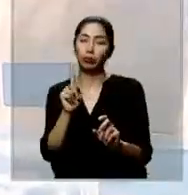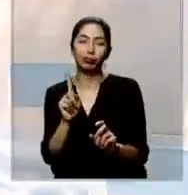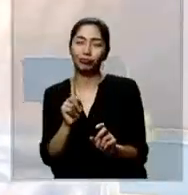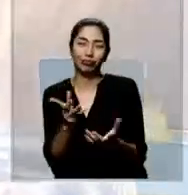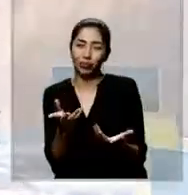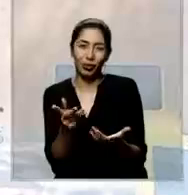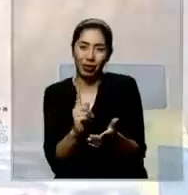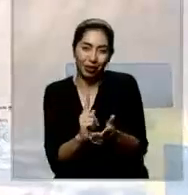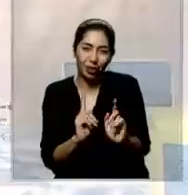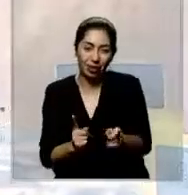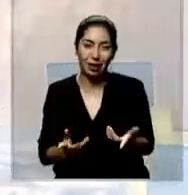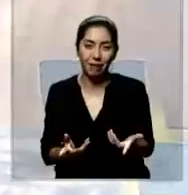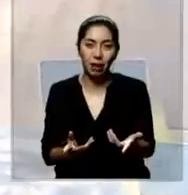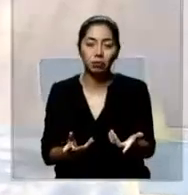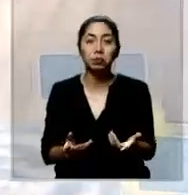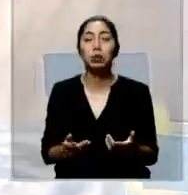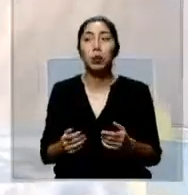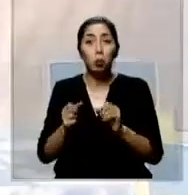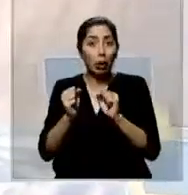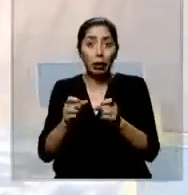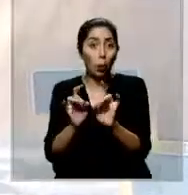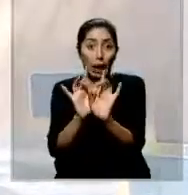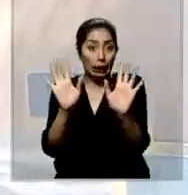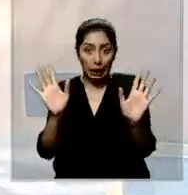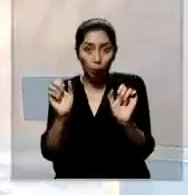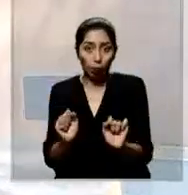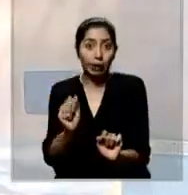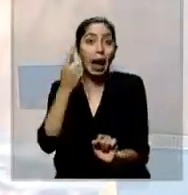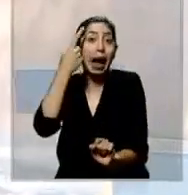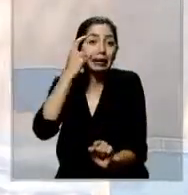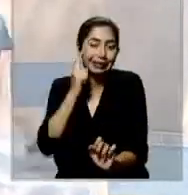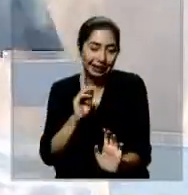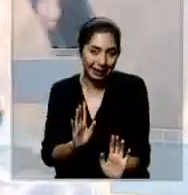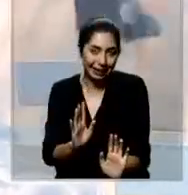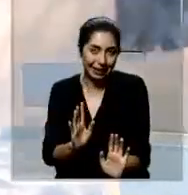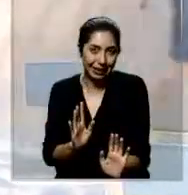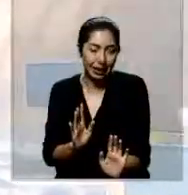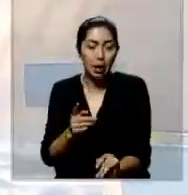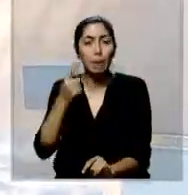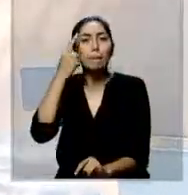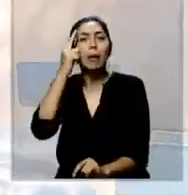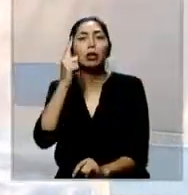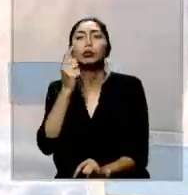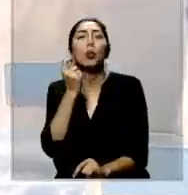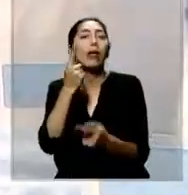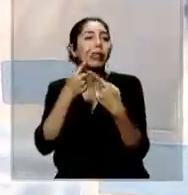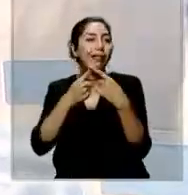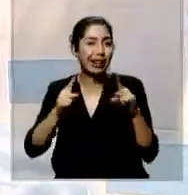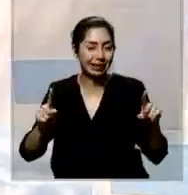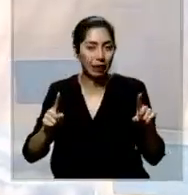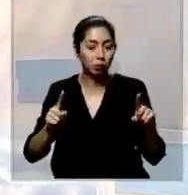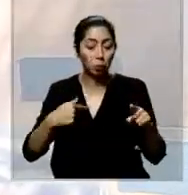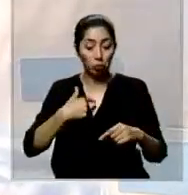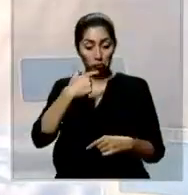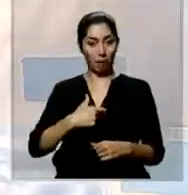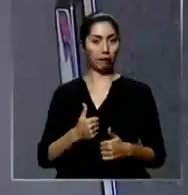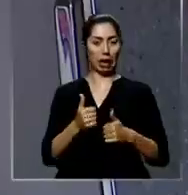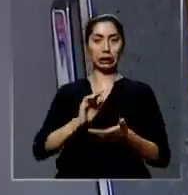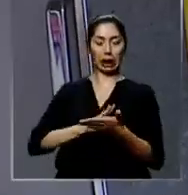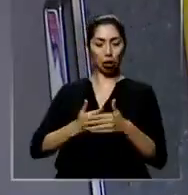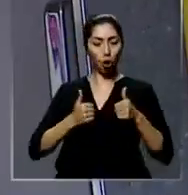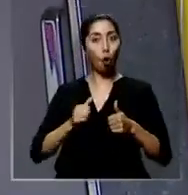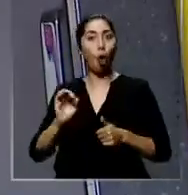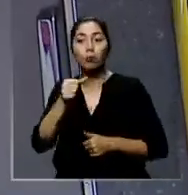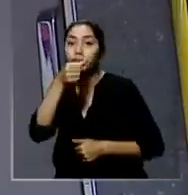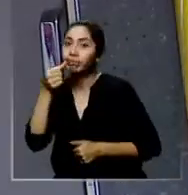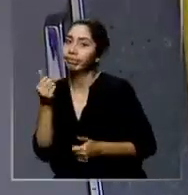está libre de tener un accidente. Lo que marca la diferencia es si tú vienes en tu sano juicio o vienes con sustancia.